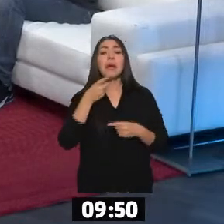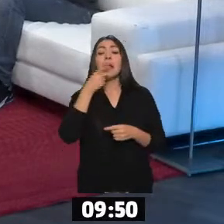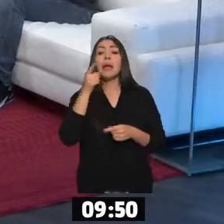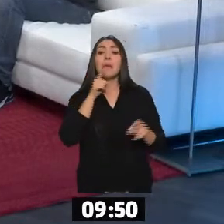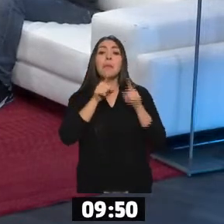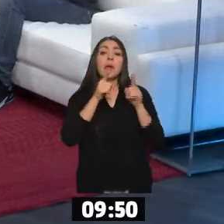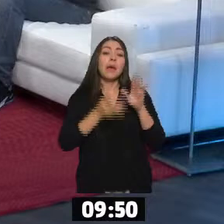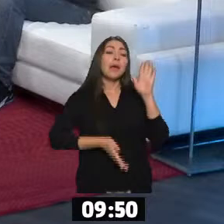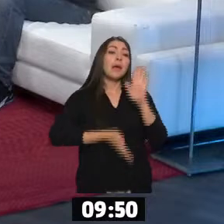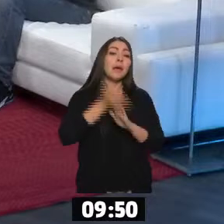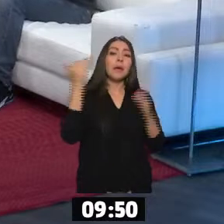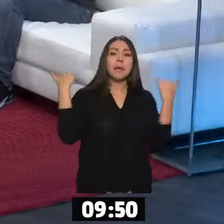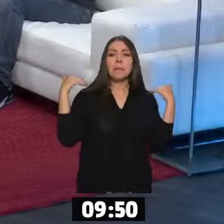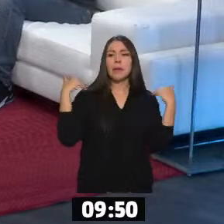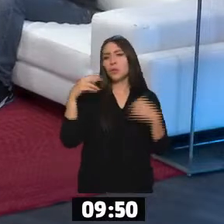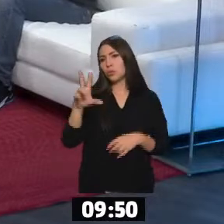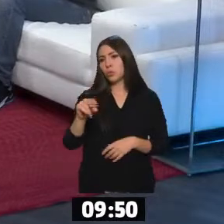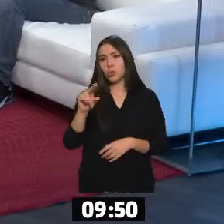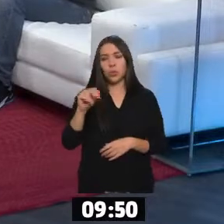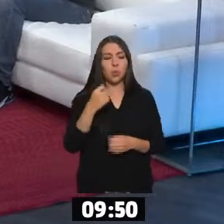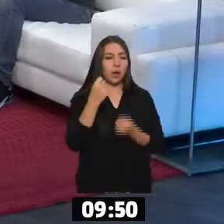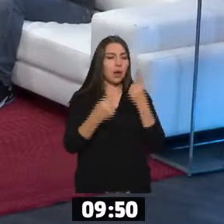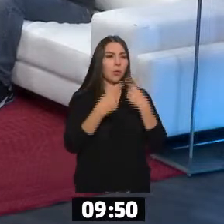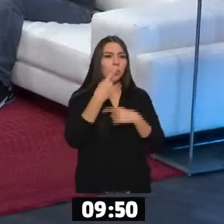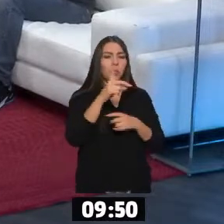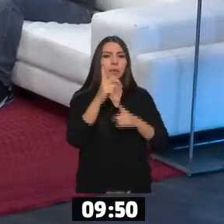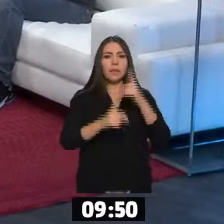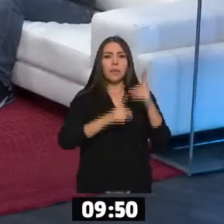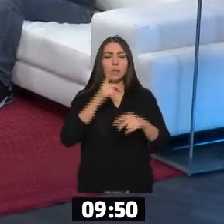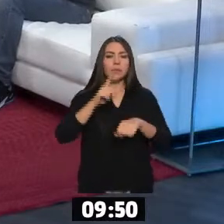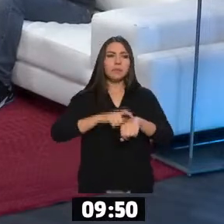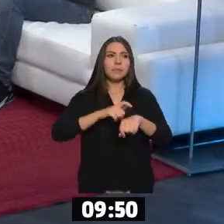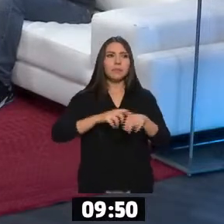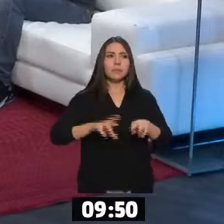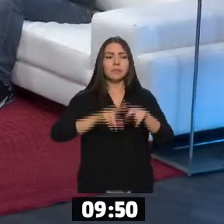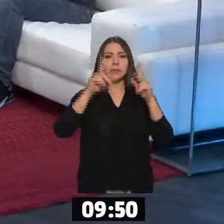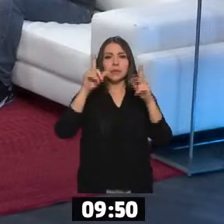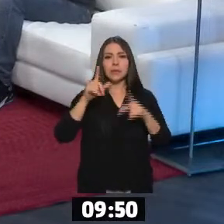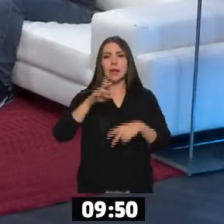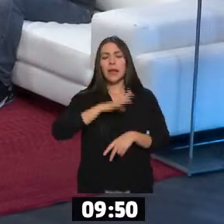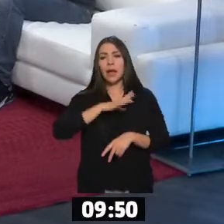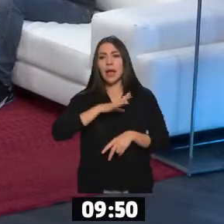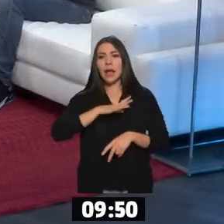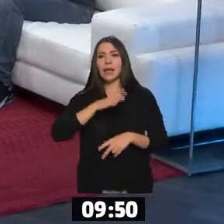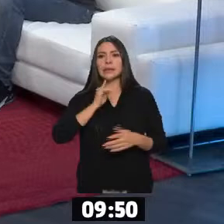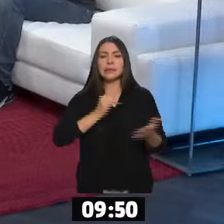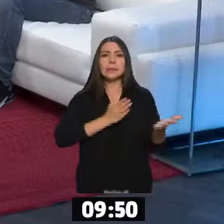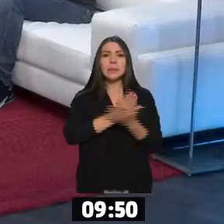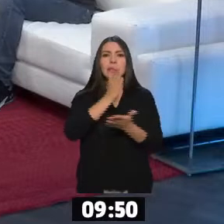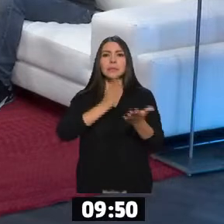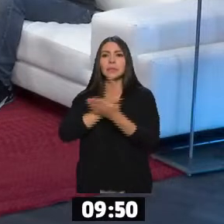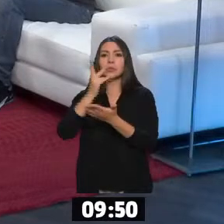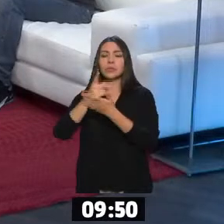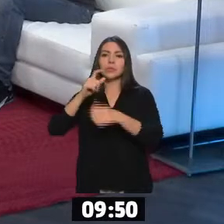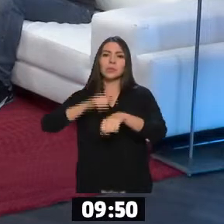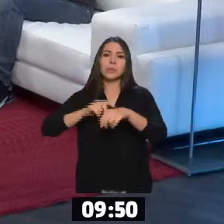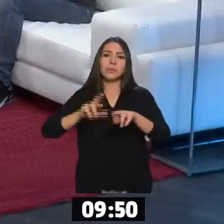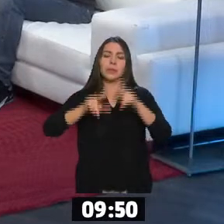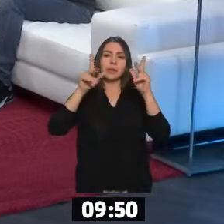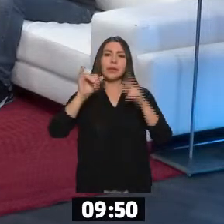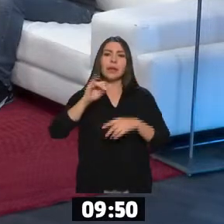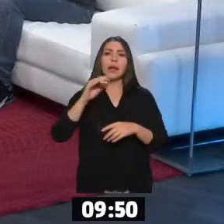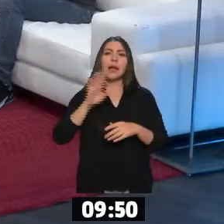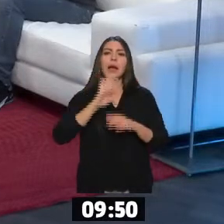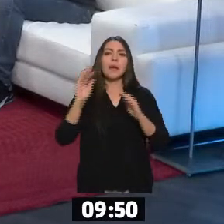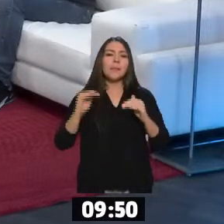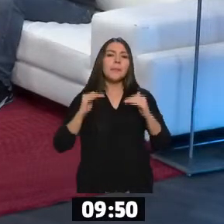piensa. Muchos atletas fueron a romper su propia marca. Así es. En hits eliminatorios alcanzaron récords y marcas. Ya que son estar adentro impresionantes. ya es un triunfo. Ya clasificar a